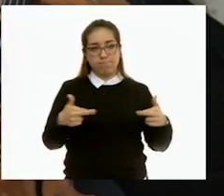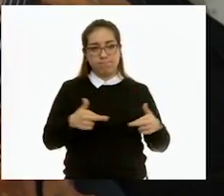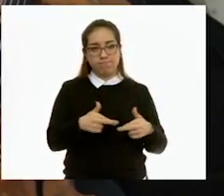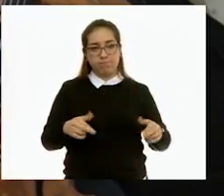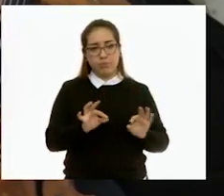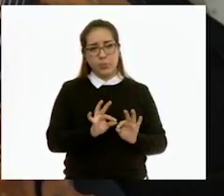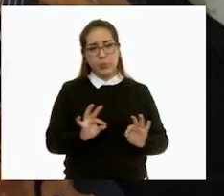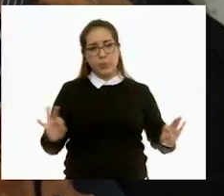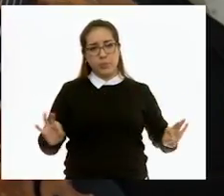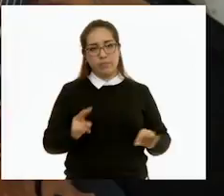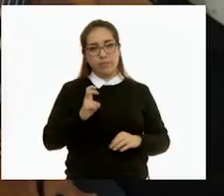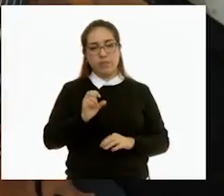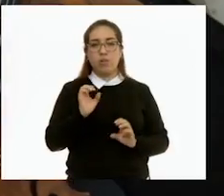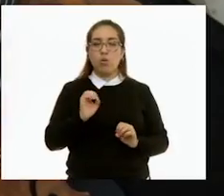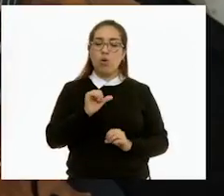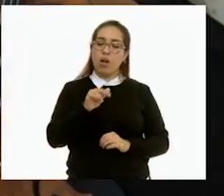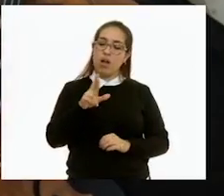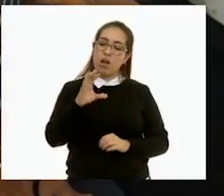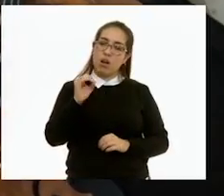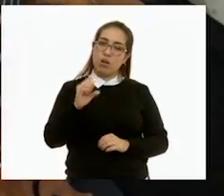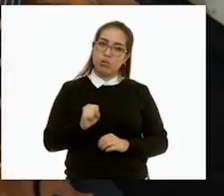como lo llaman en otros países.